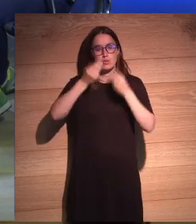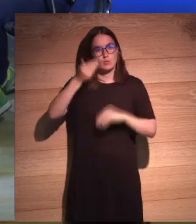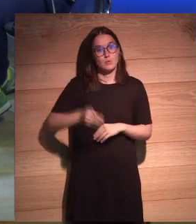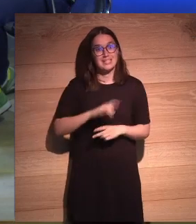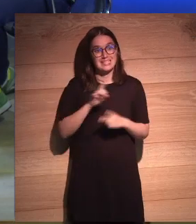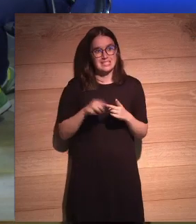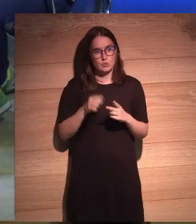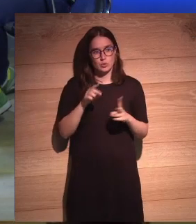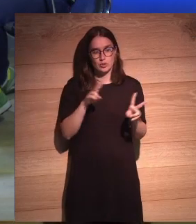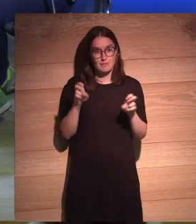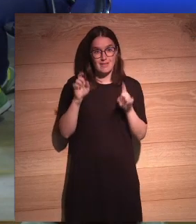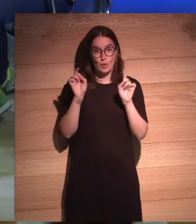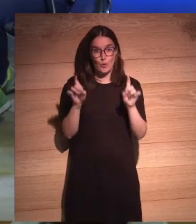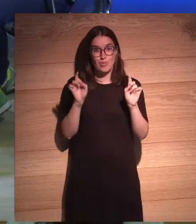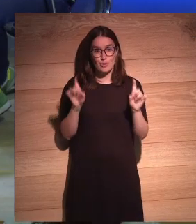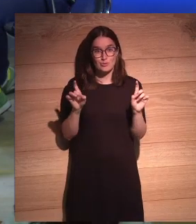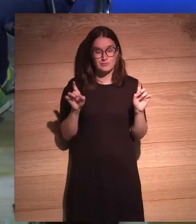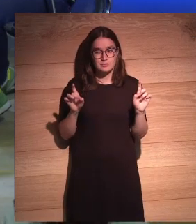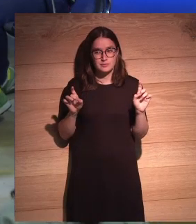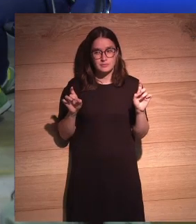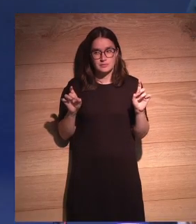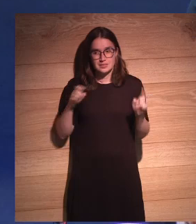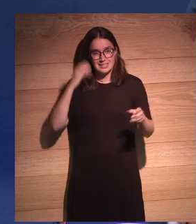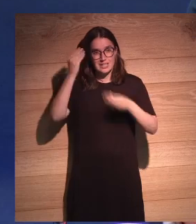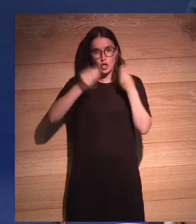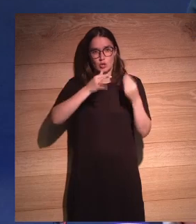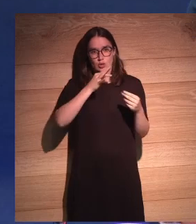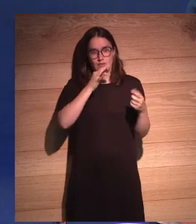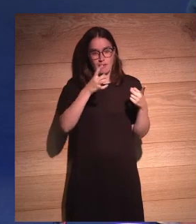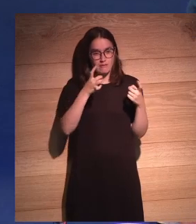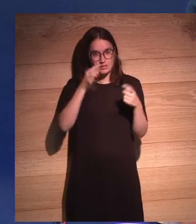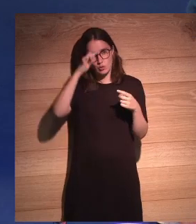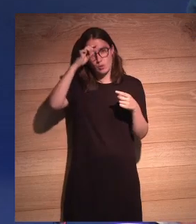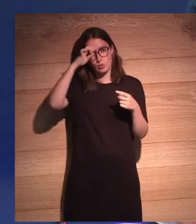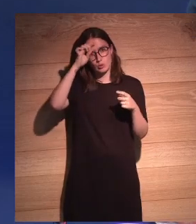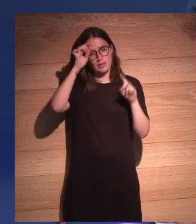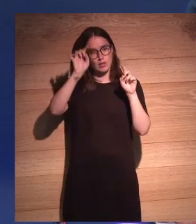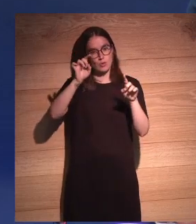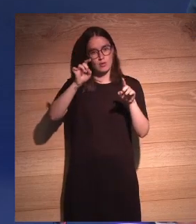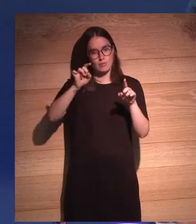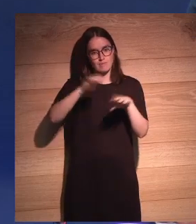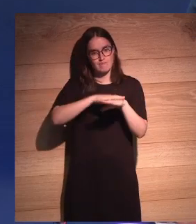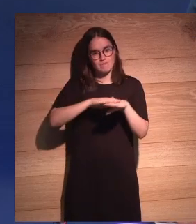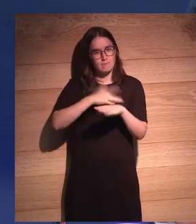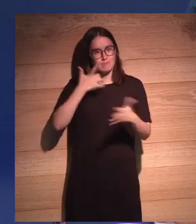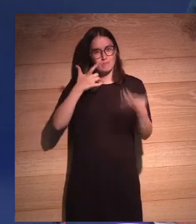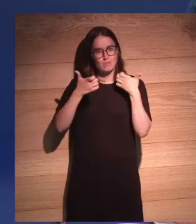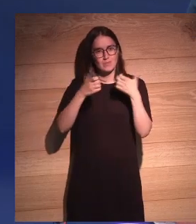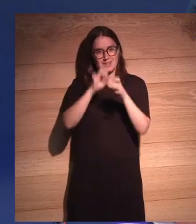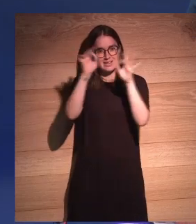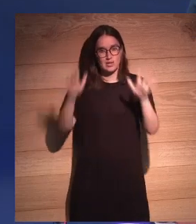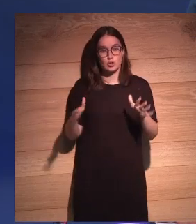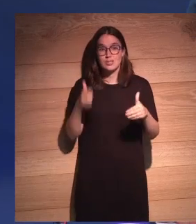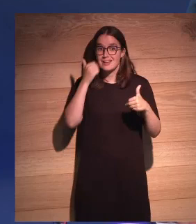Y la segunda cuestión en educación es que creo que todavía falta una cultura de educación basada en la evidencia. Mientras que